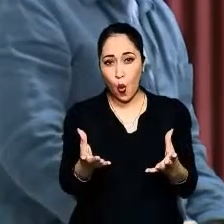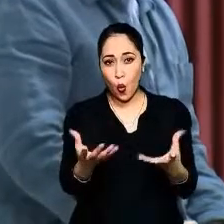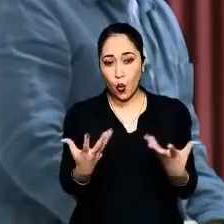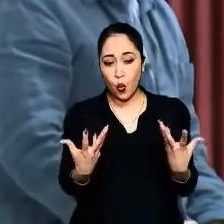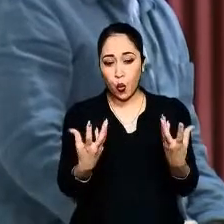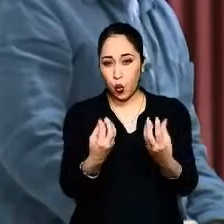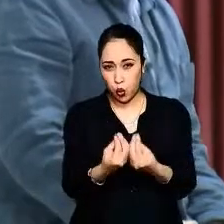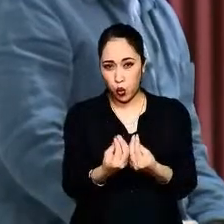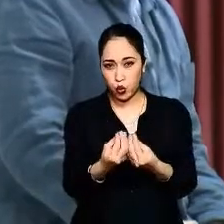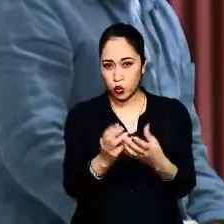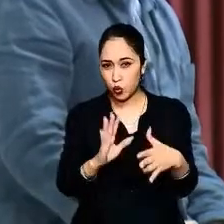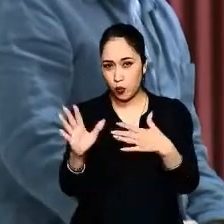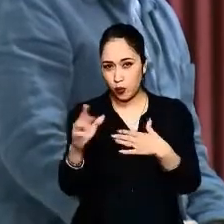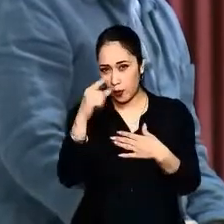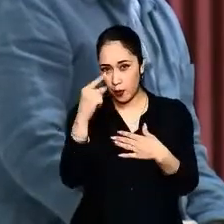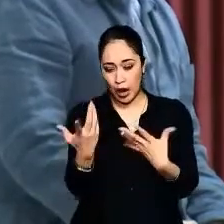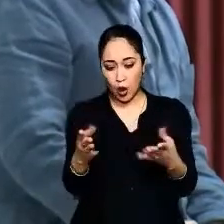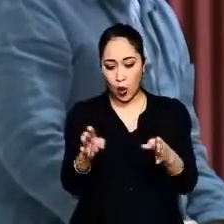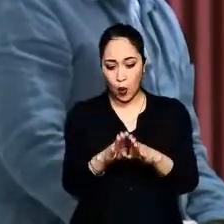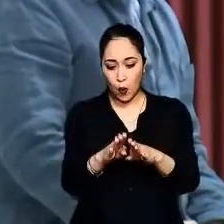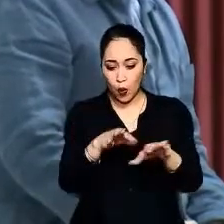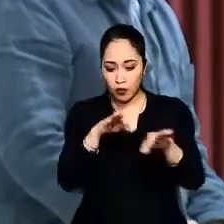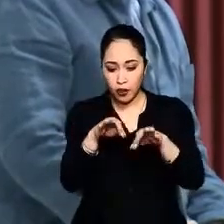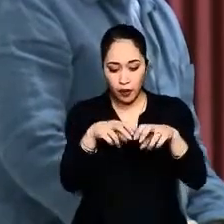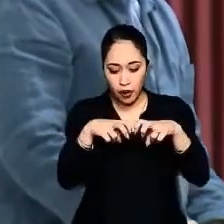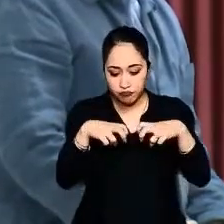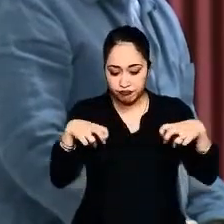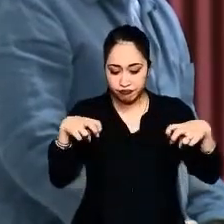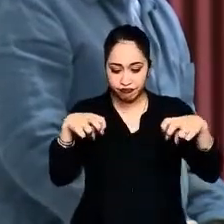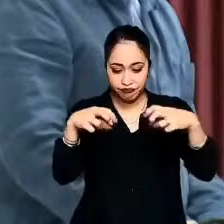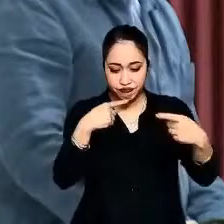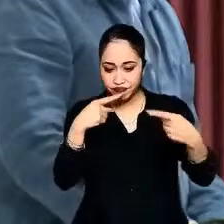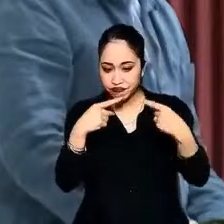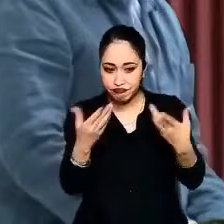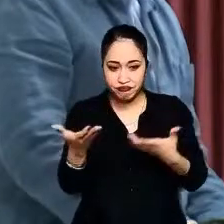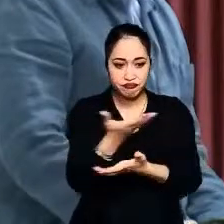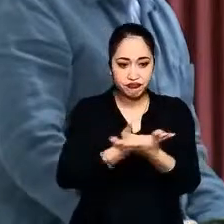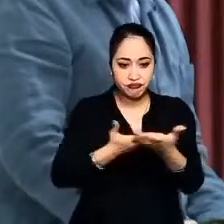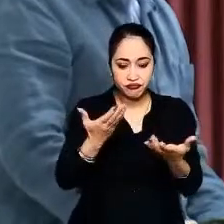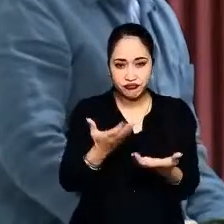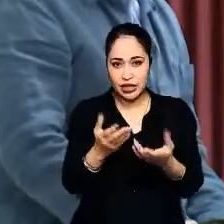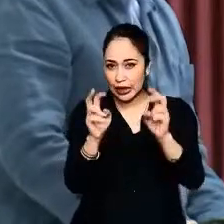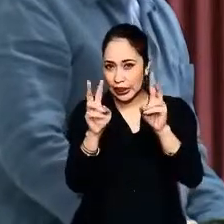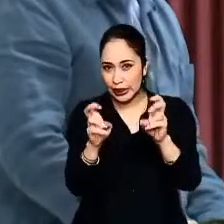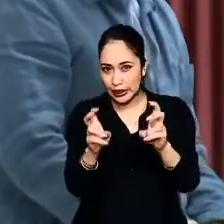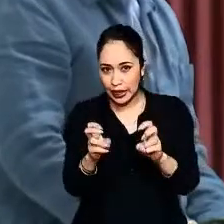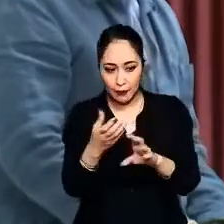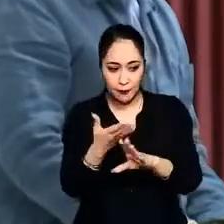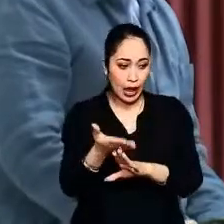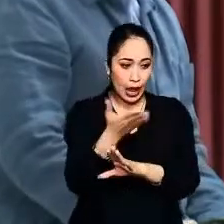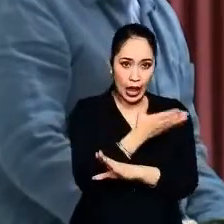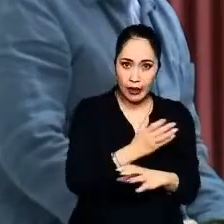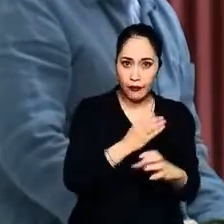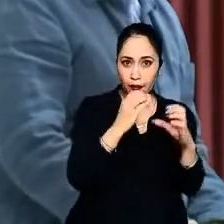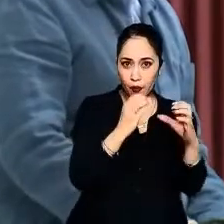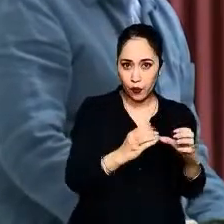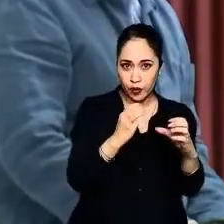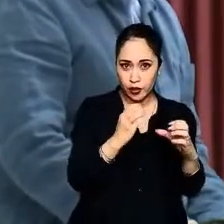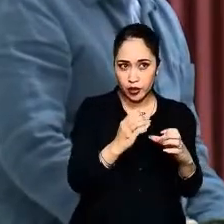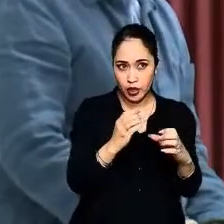de trabajo en cada uno de los casos, el tema preventivo, el tema de